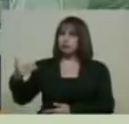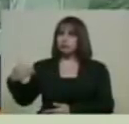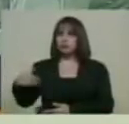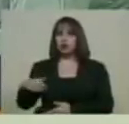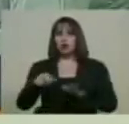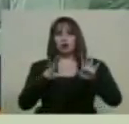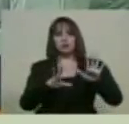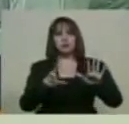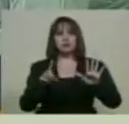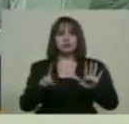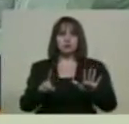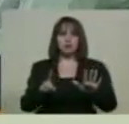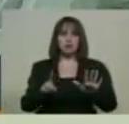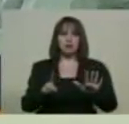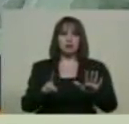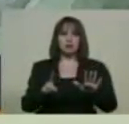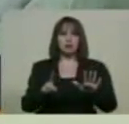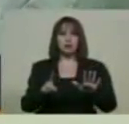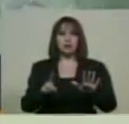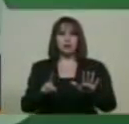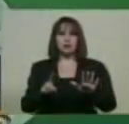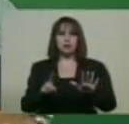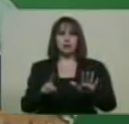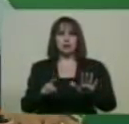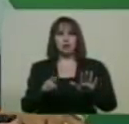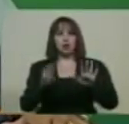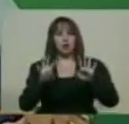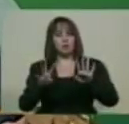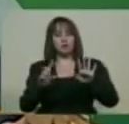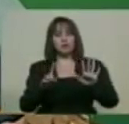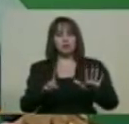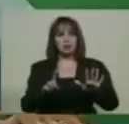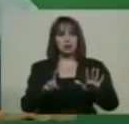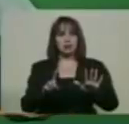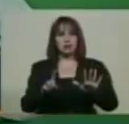86, que anda por aquí, 96,